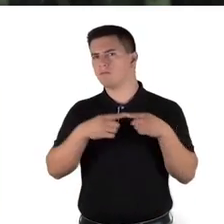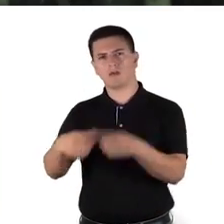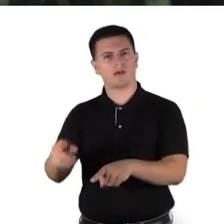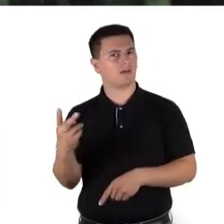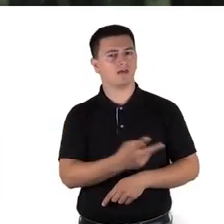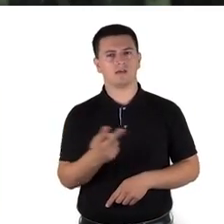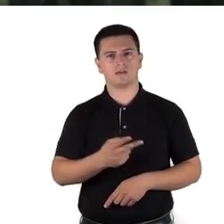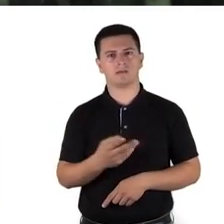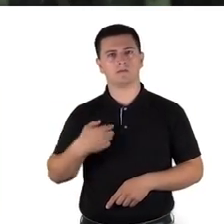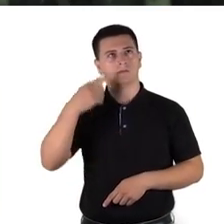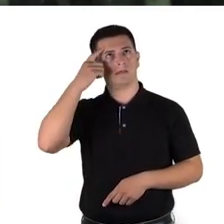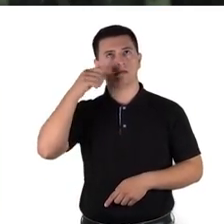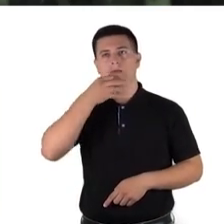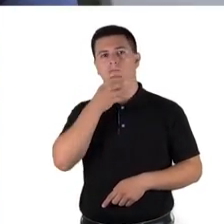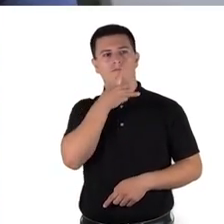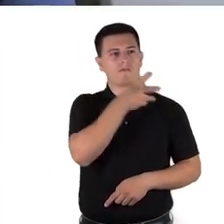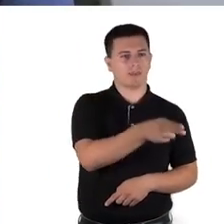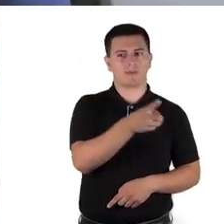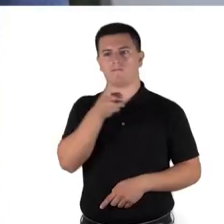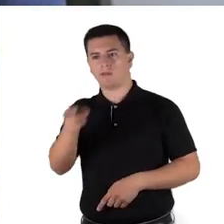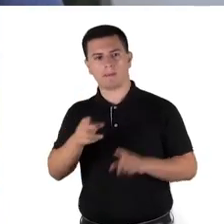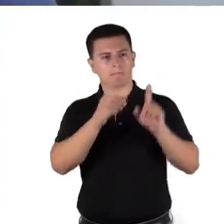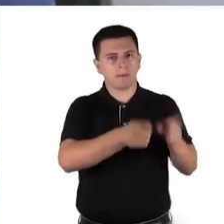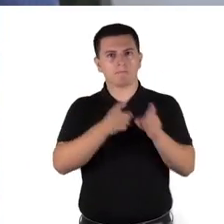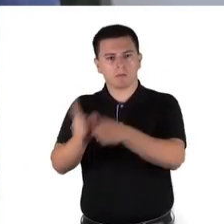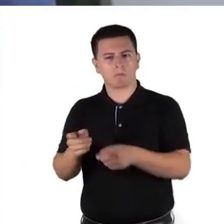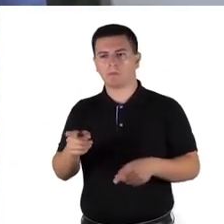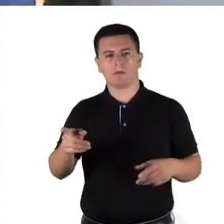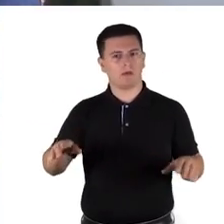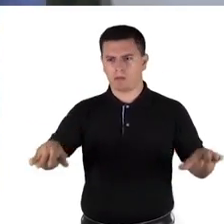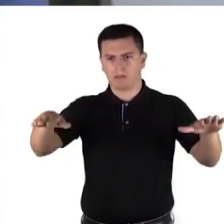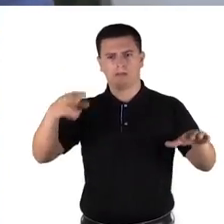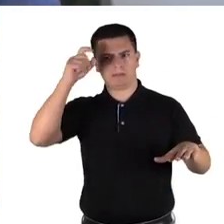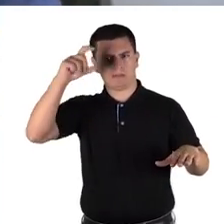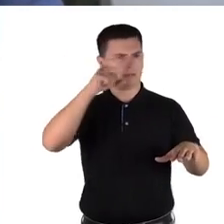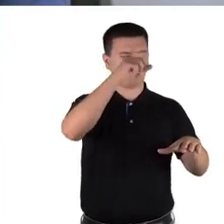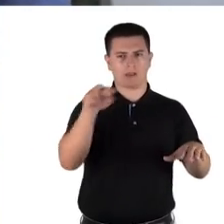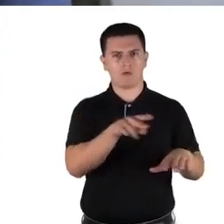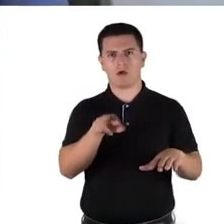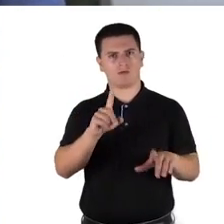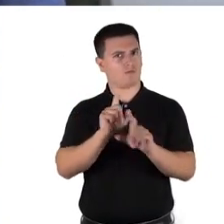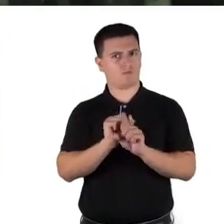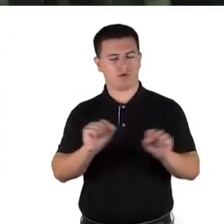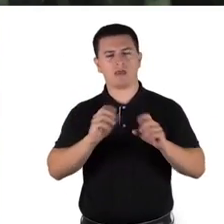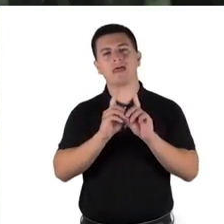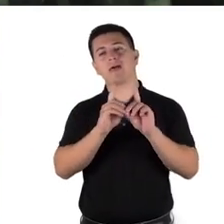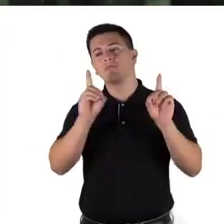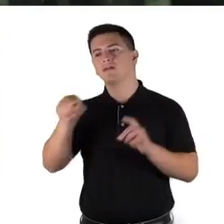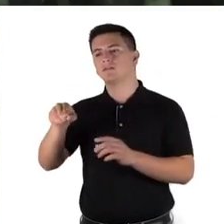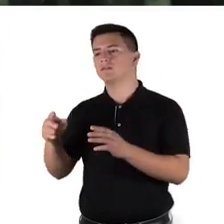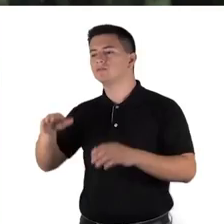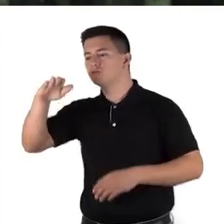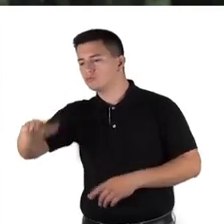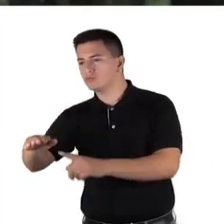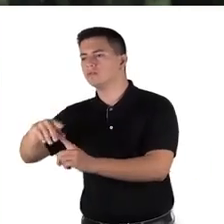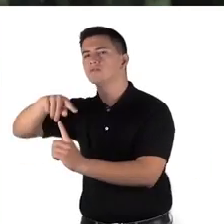los mellizos, son completamente distintos. No, pensé que nacieron el mismo día y estuvieron juntos, claro, de la misma mamá, claro. Totalmente, porque hay muchos